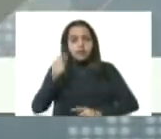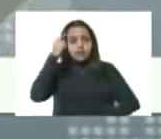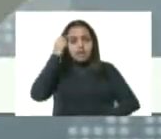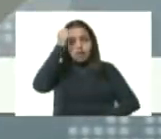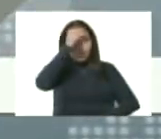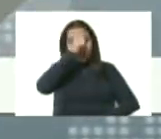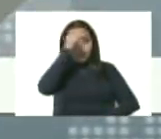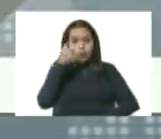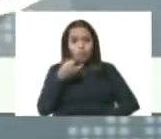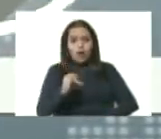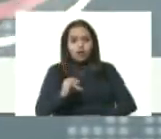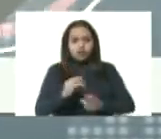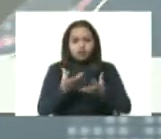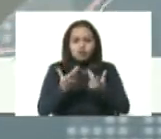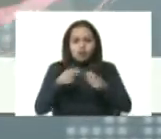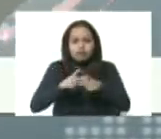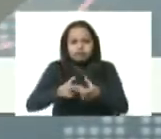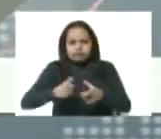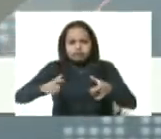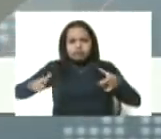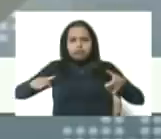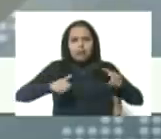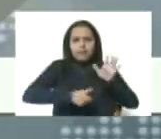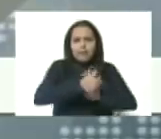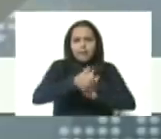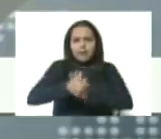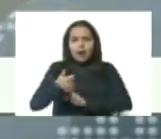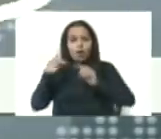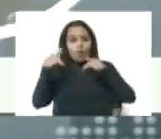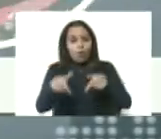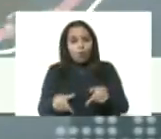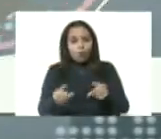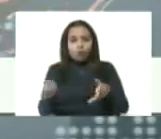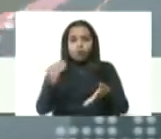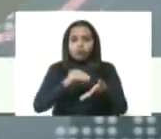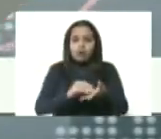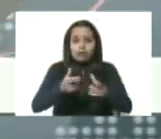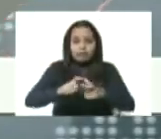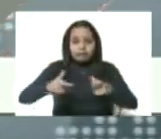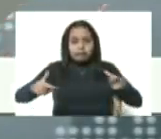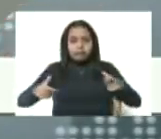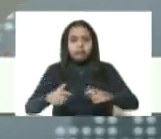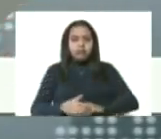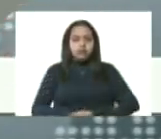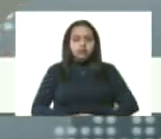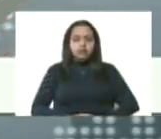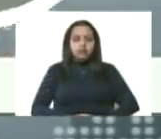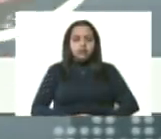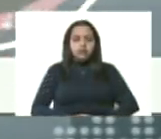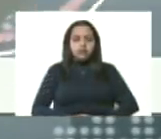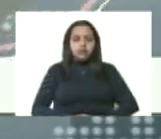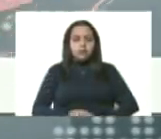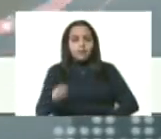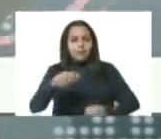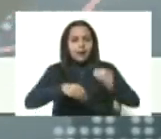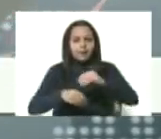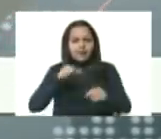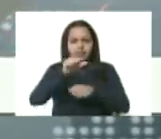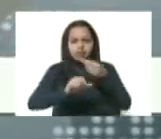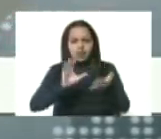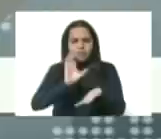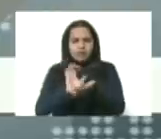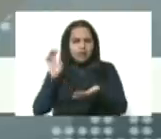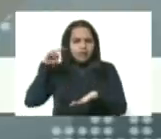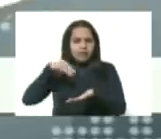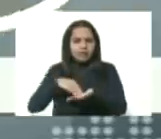hubo un crecimiento importante. Hoy también tenemos crecimiento de los casos. Por lo tanto,